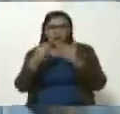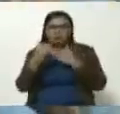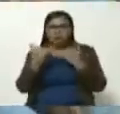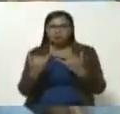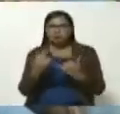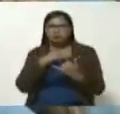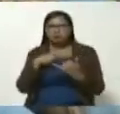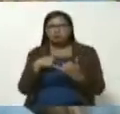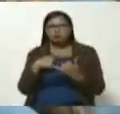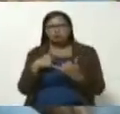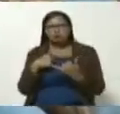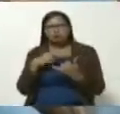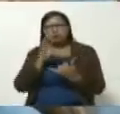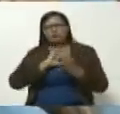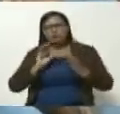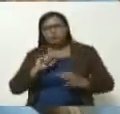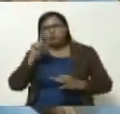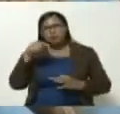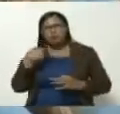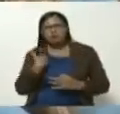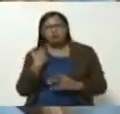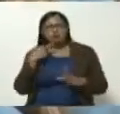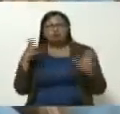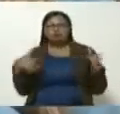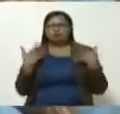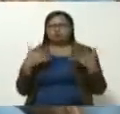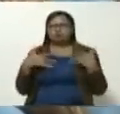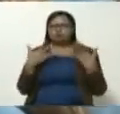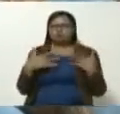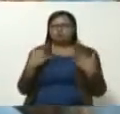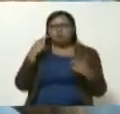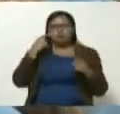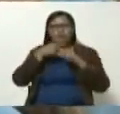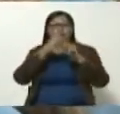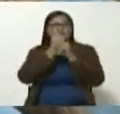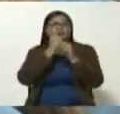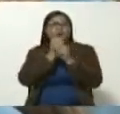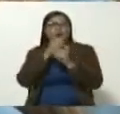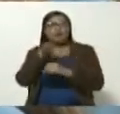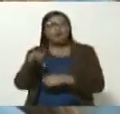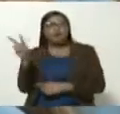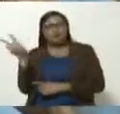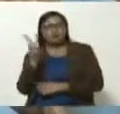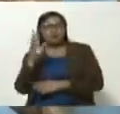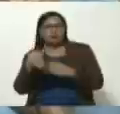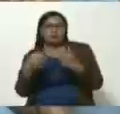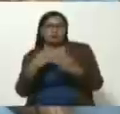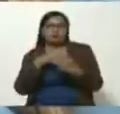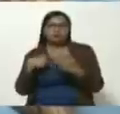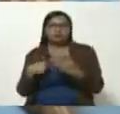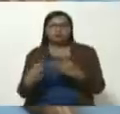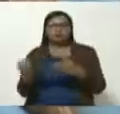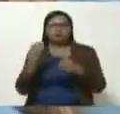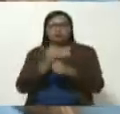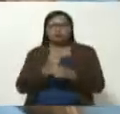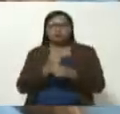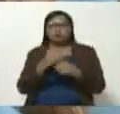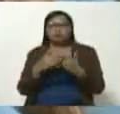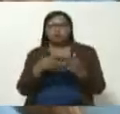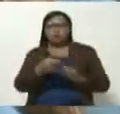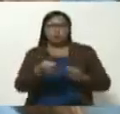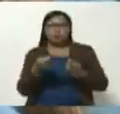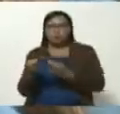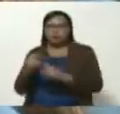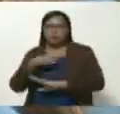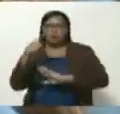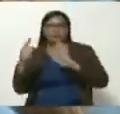como periodistas, pues muy motivados, además de este trabajo del Estado venezolano, el hecho de que haya retomado el control